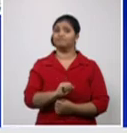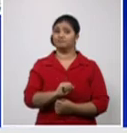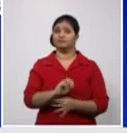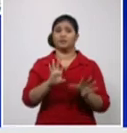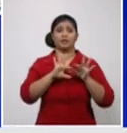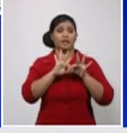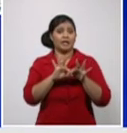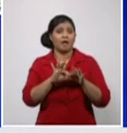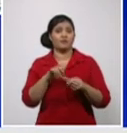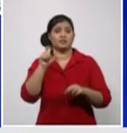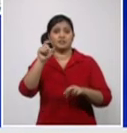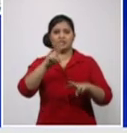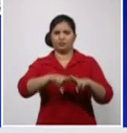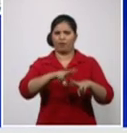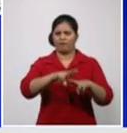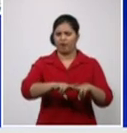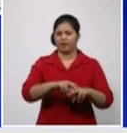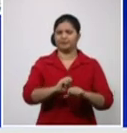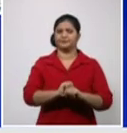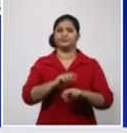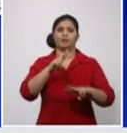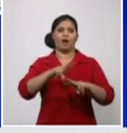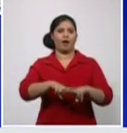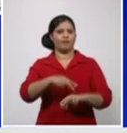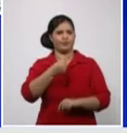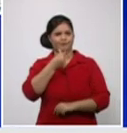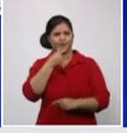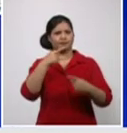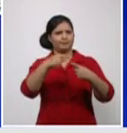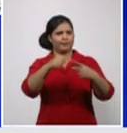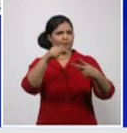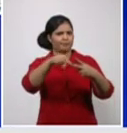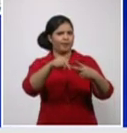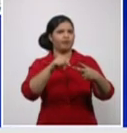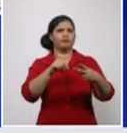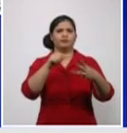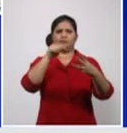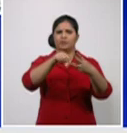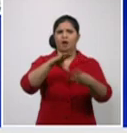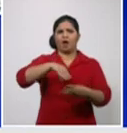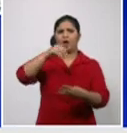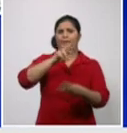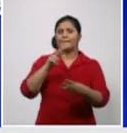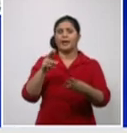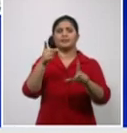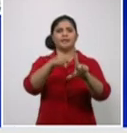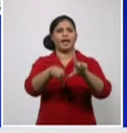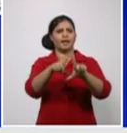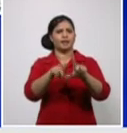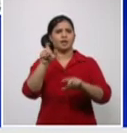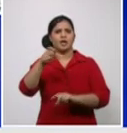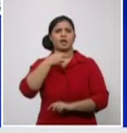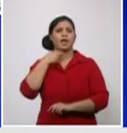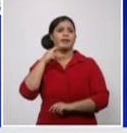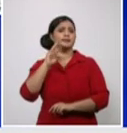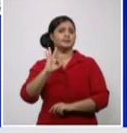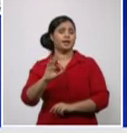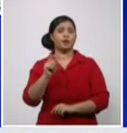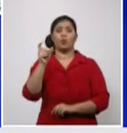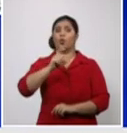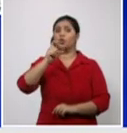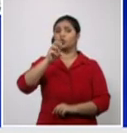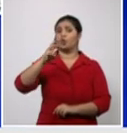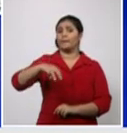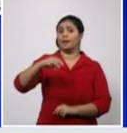Habana Vieja, Plaza, Regla, Cerro, Cotorro, Marianao y 10 de